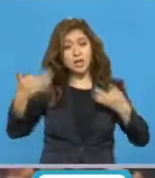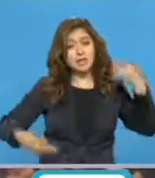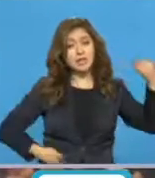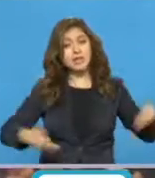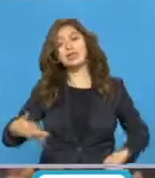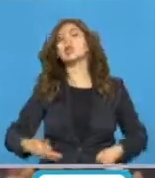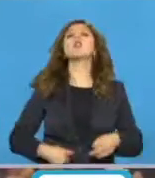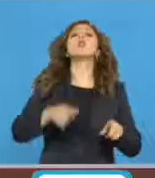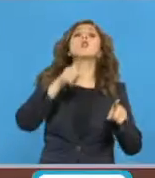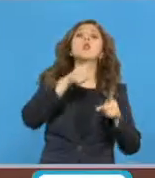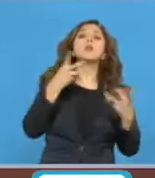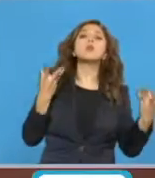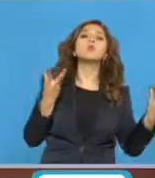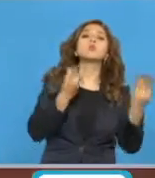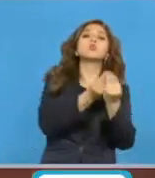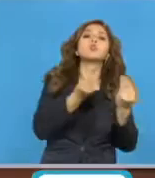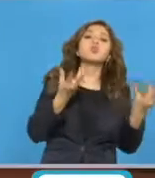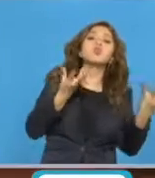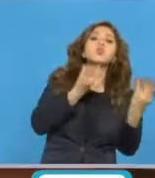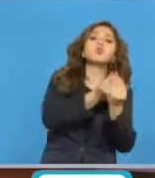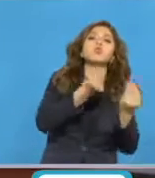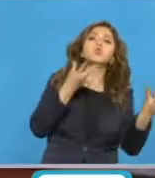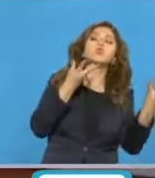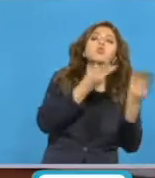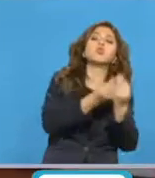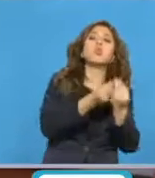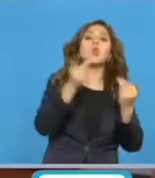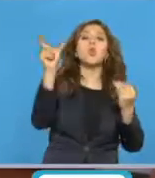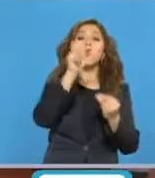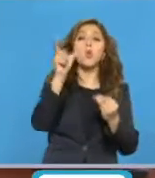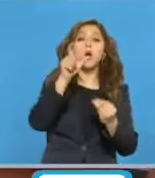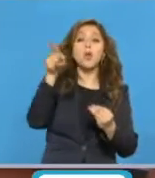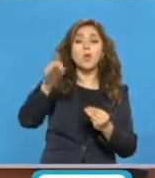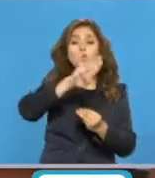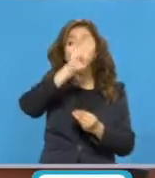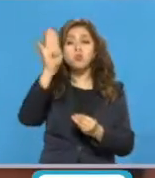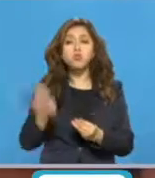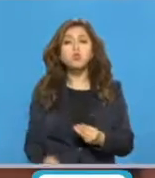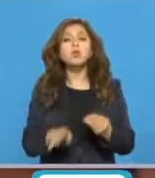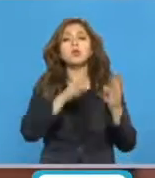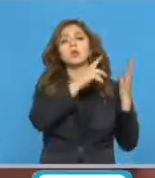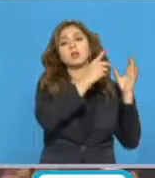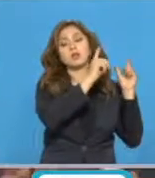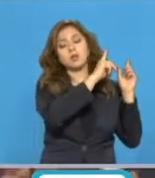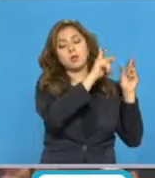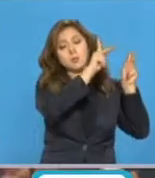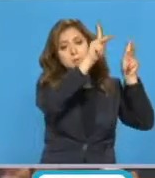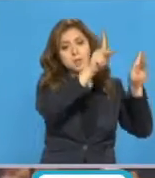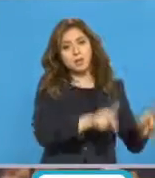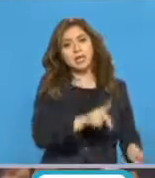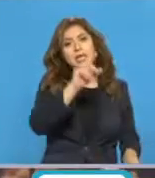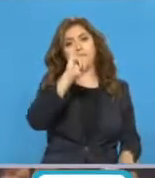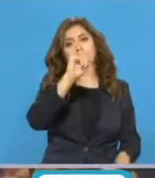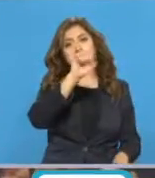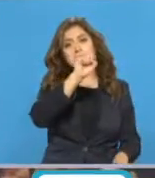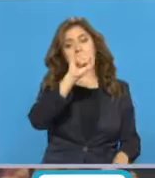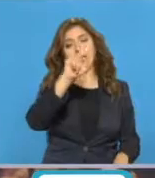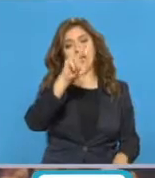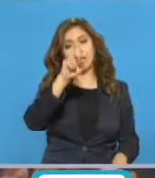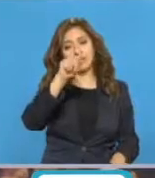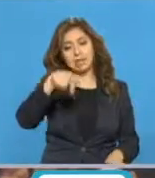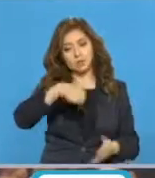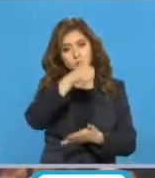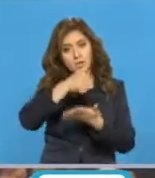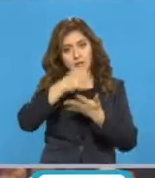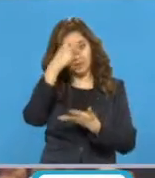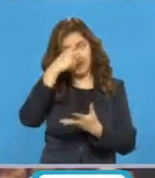gente de teatro que acompañó sus restos al Panteón Israelita de la Ciudad de México. Quiero